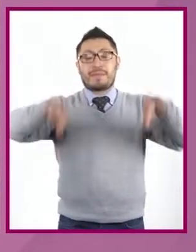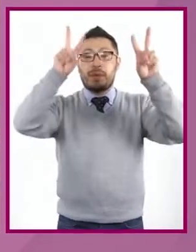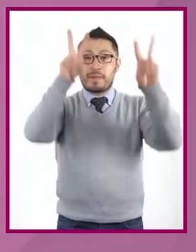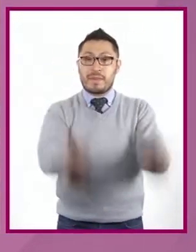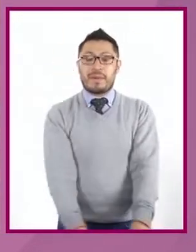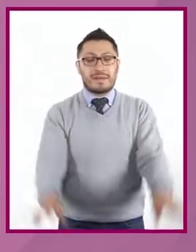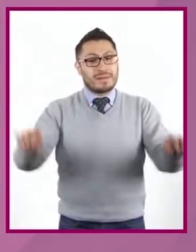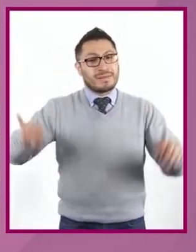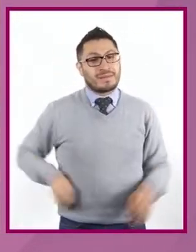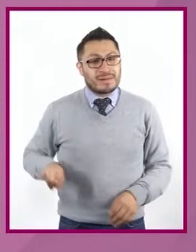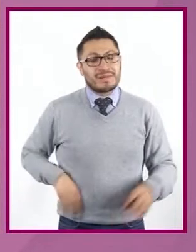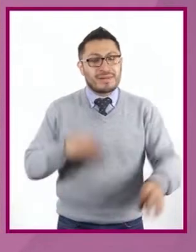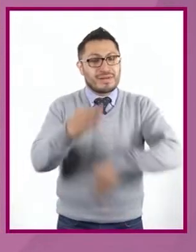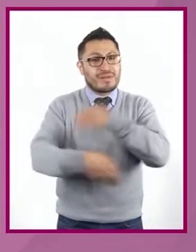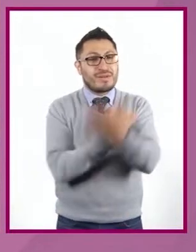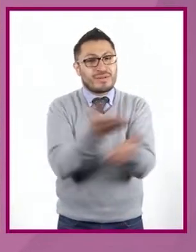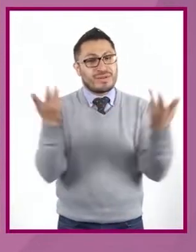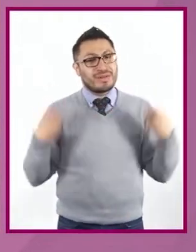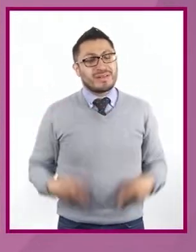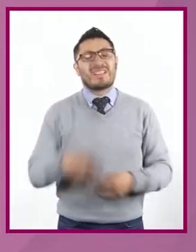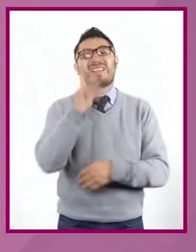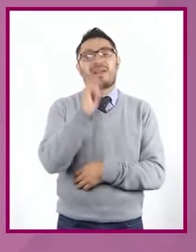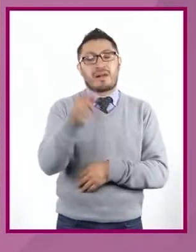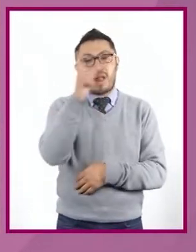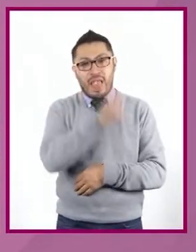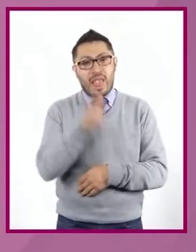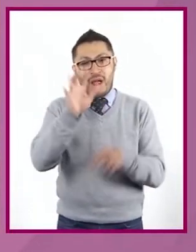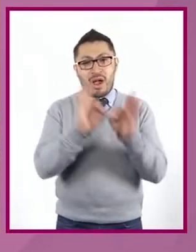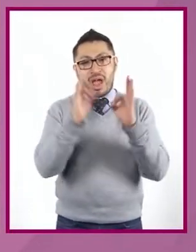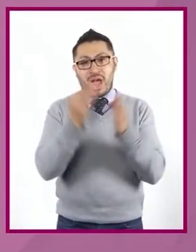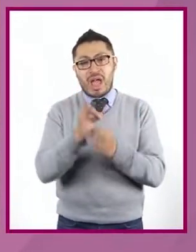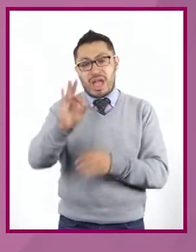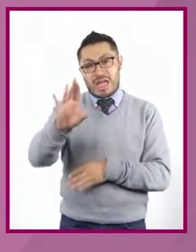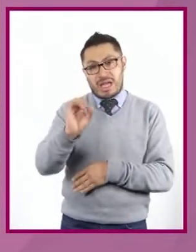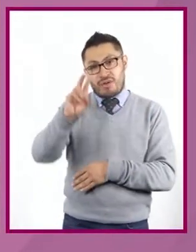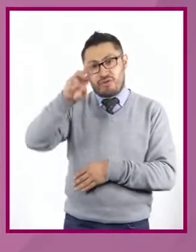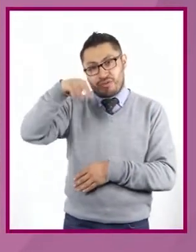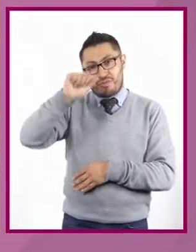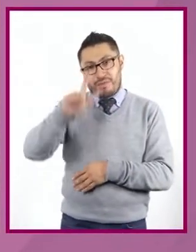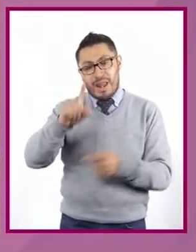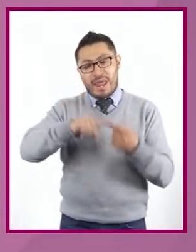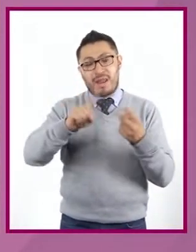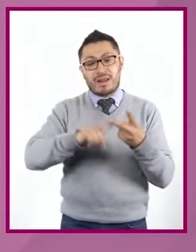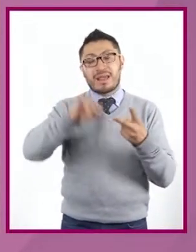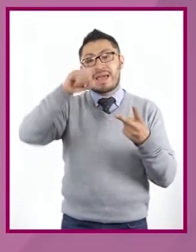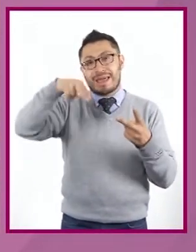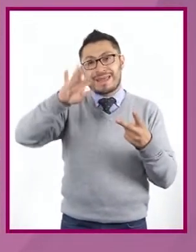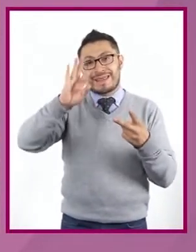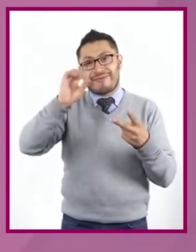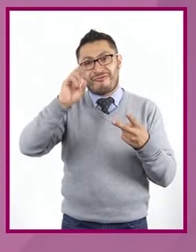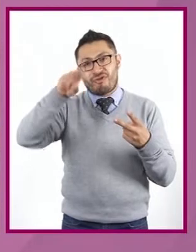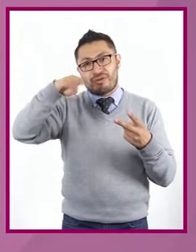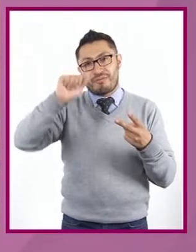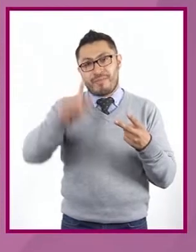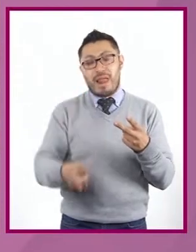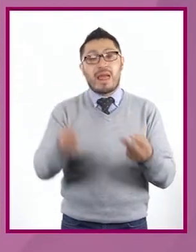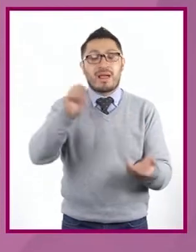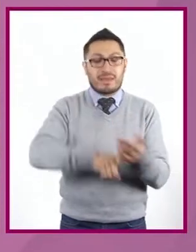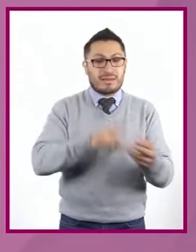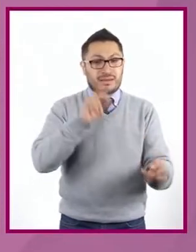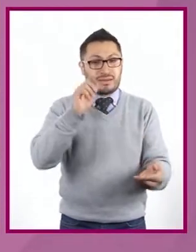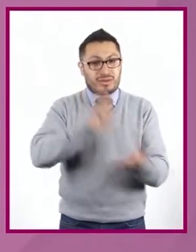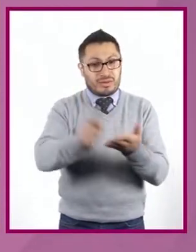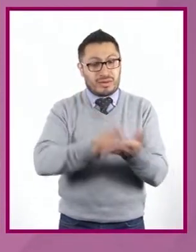de todos nosotros. Me refiero al lenguaje formal e informal en notas informativas. Para ello están con nosotros